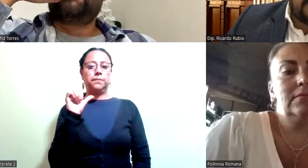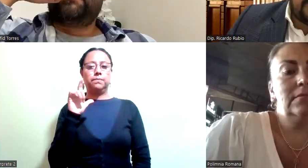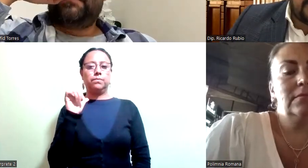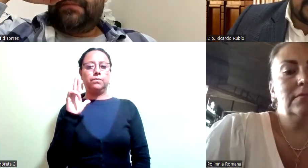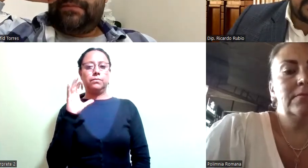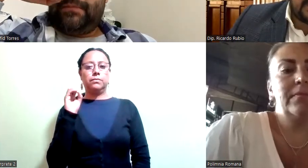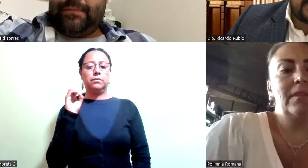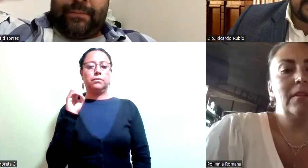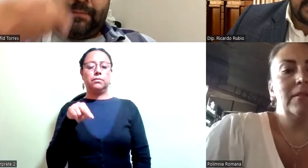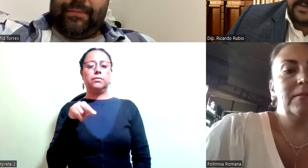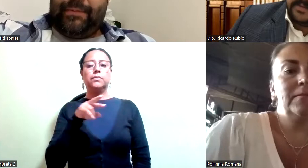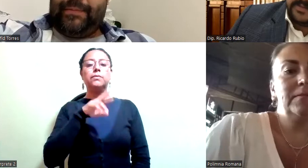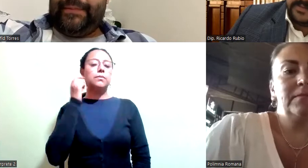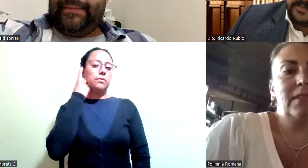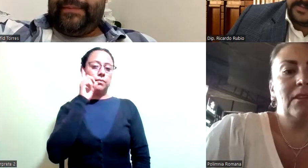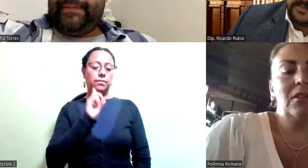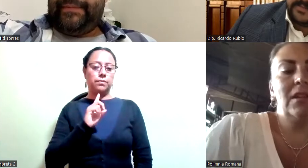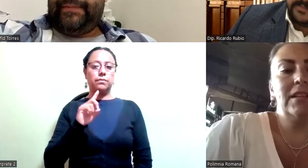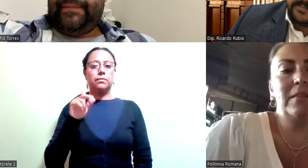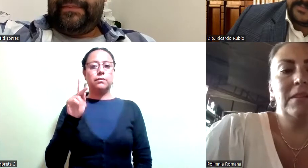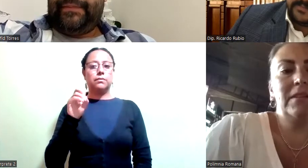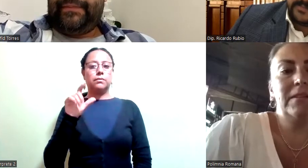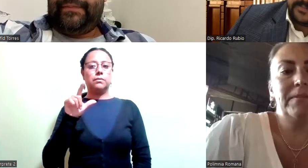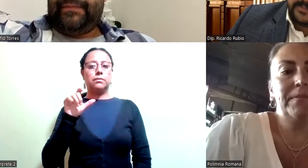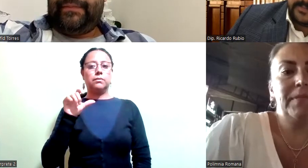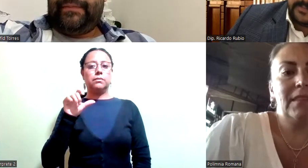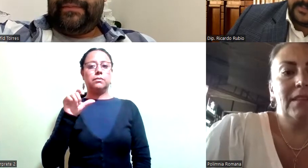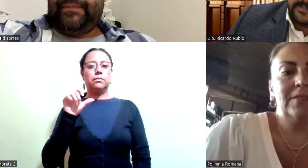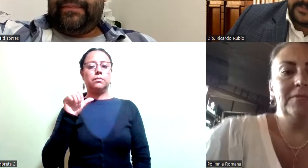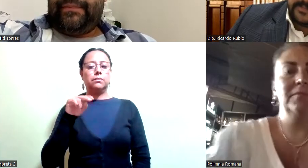Diputada Polimia Romana Sierra Bárcena. Con el dictamen.